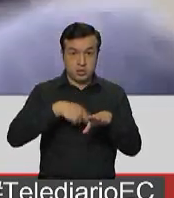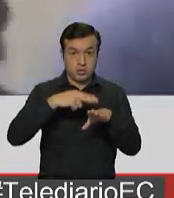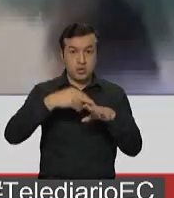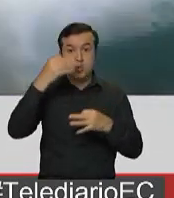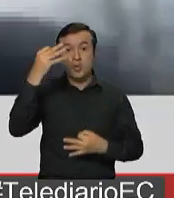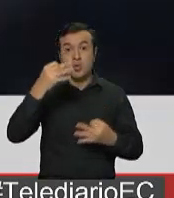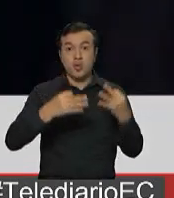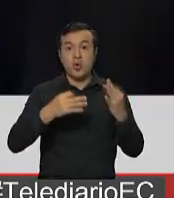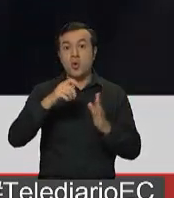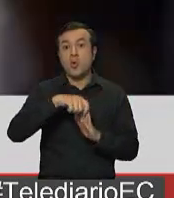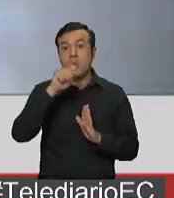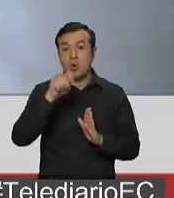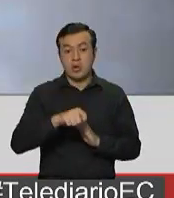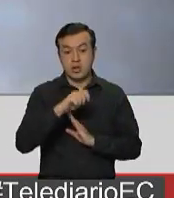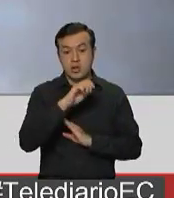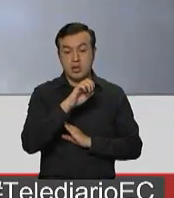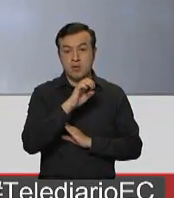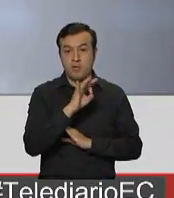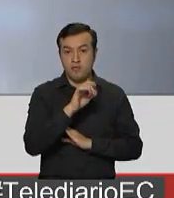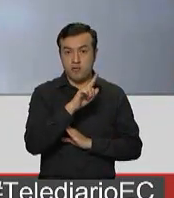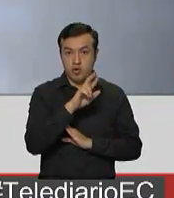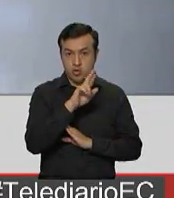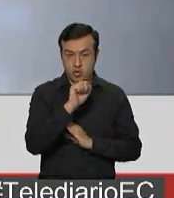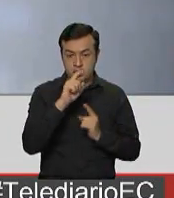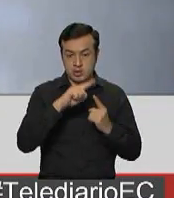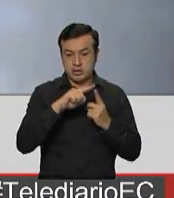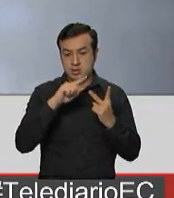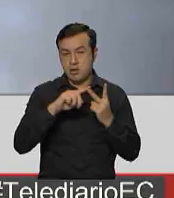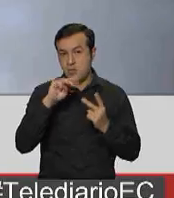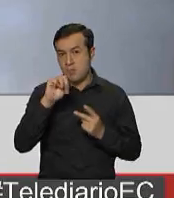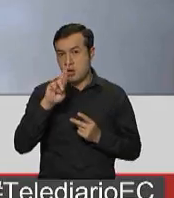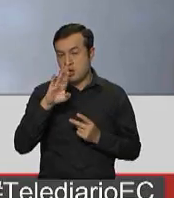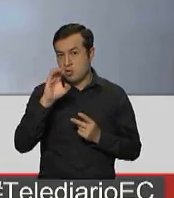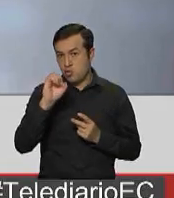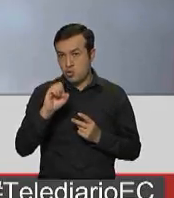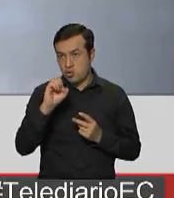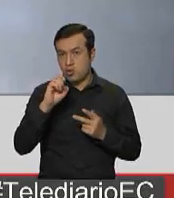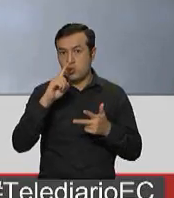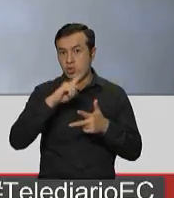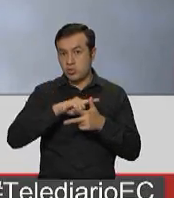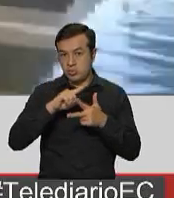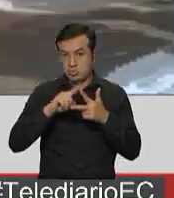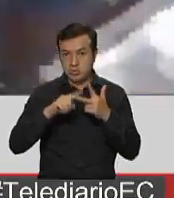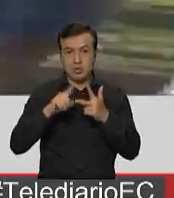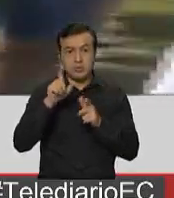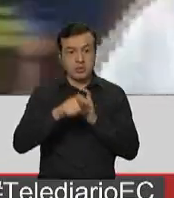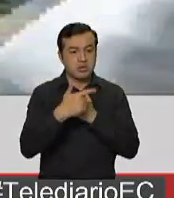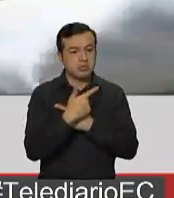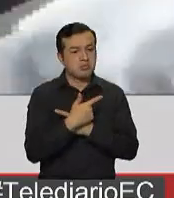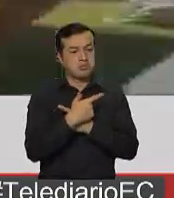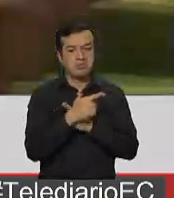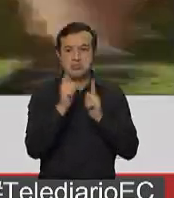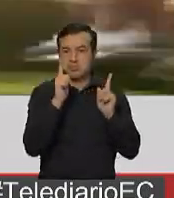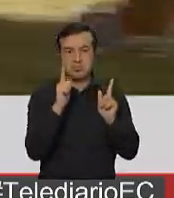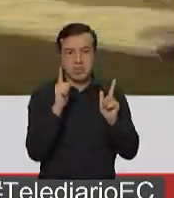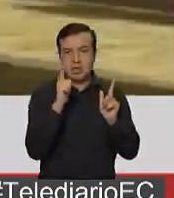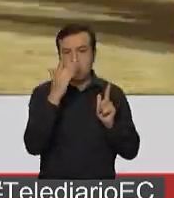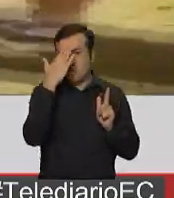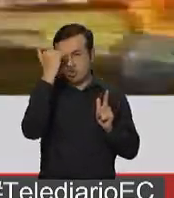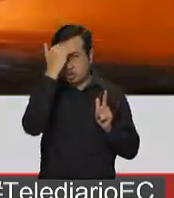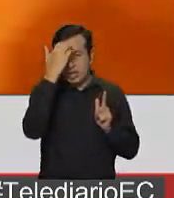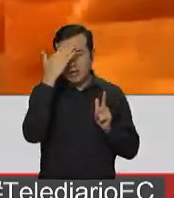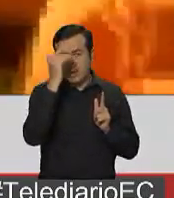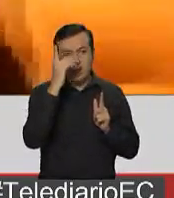Los jueces Edgar Flores, Iván Saquicela y Marco Rodríguez lo declararon inocente. Un antecedente que se destaca de